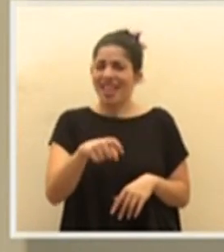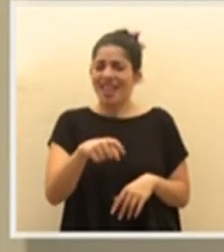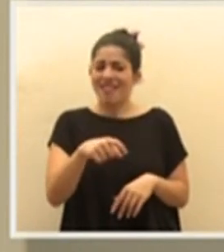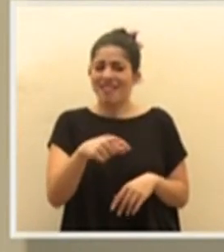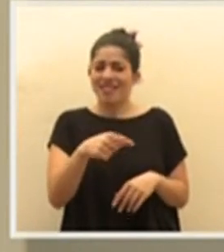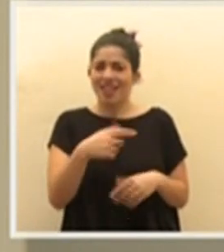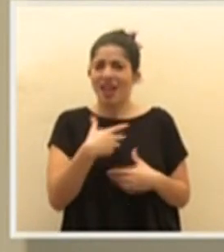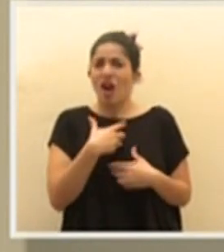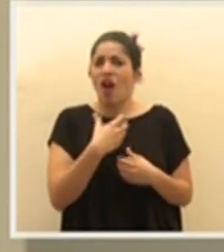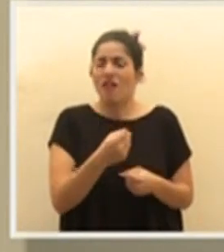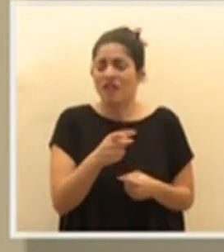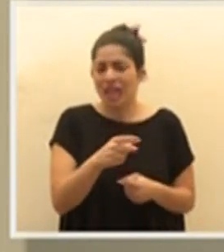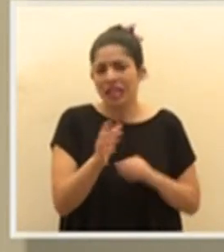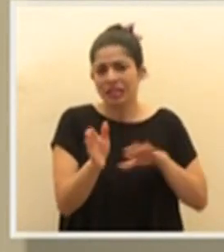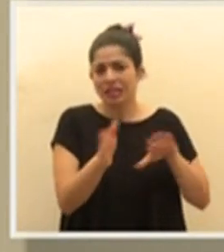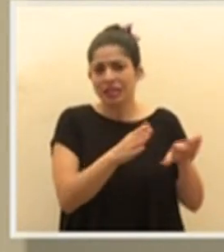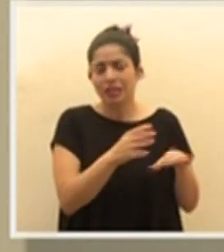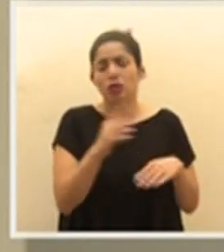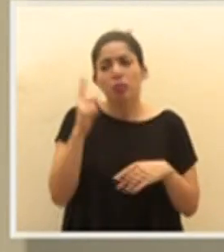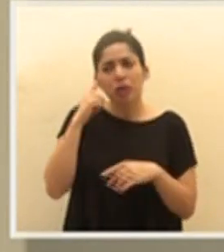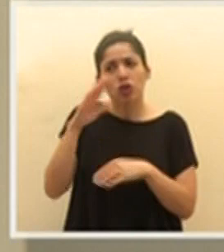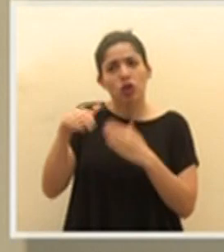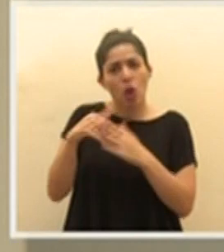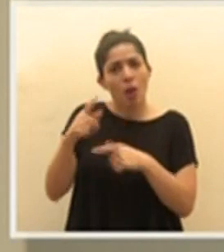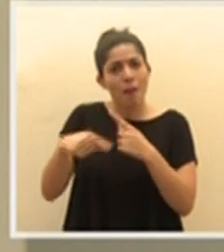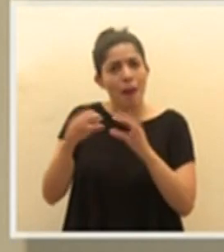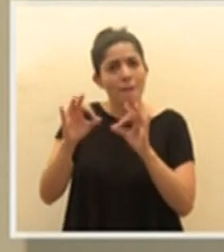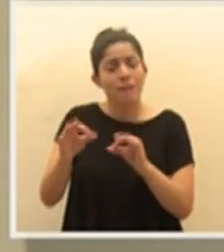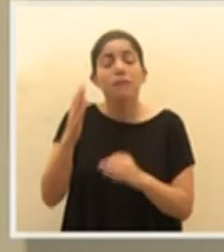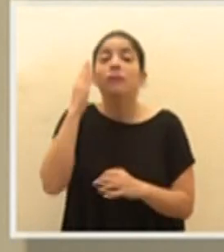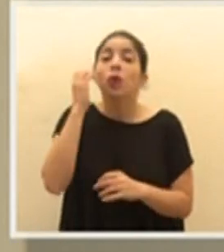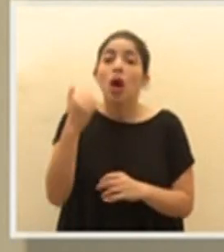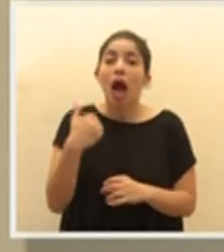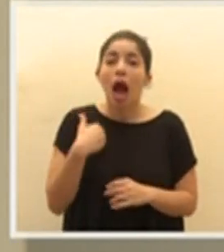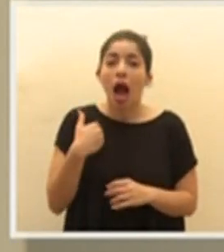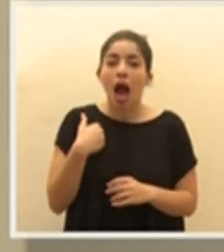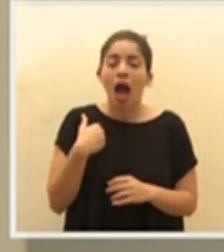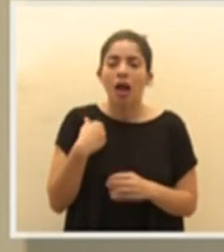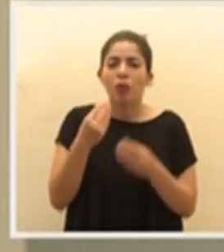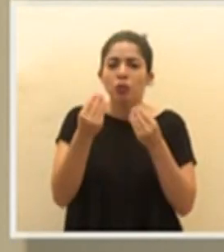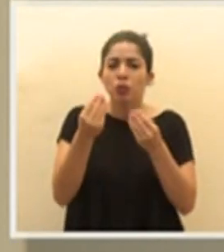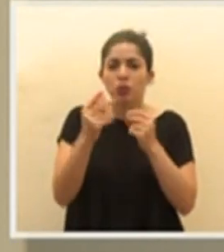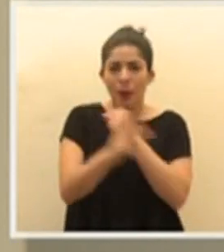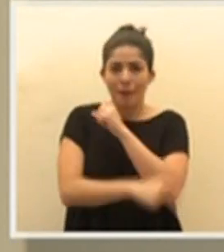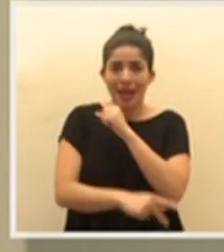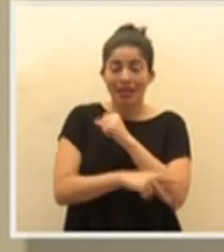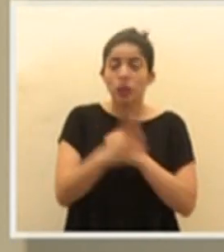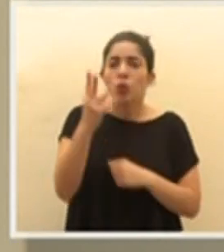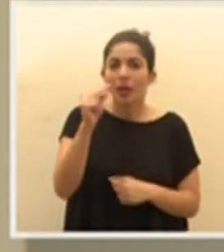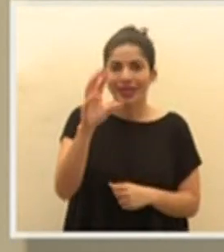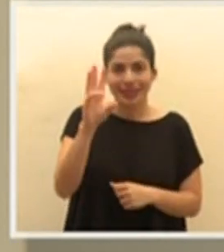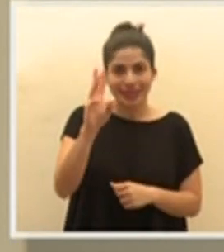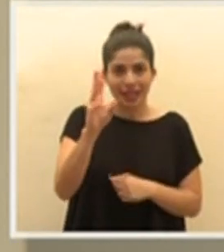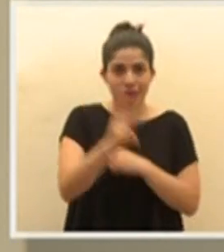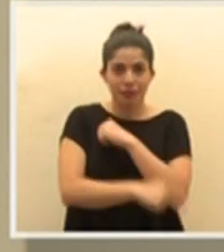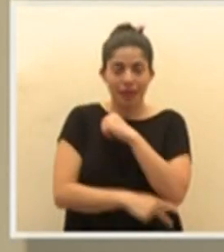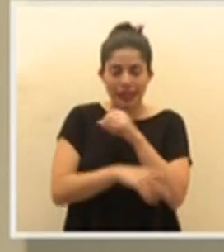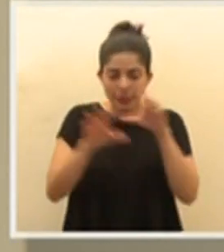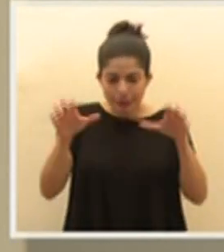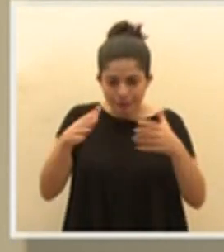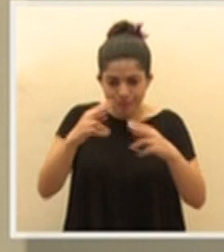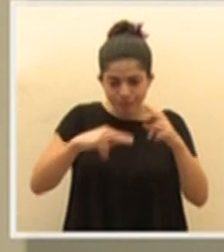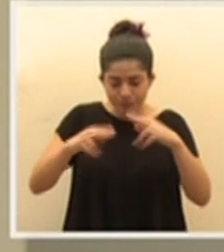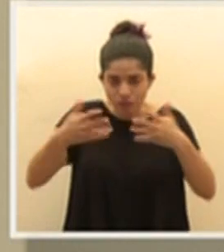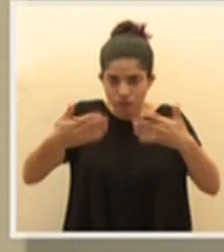esperanza y confianza de que todo va a salir muy bien, porque hay un conjunto de países, somos 6 países que llegamos a un